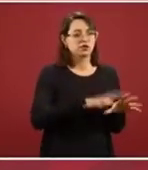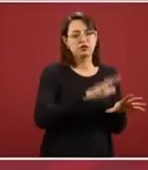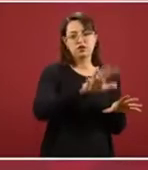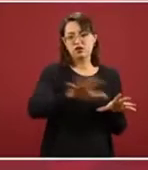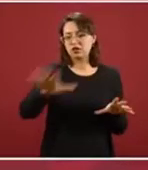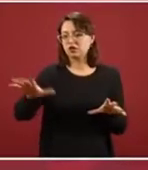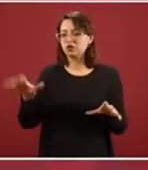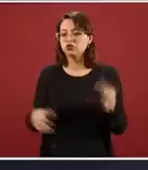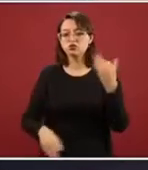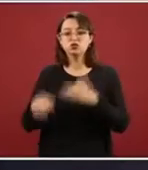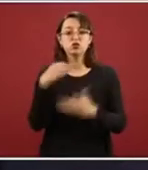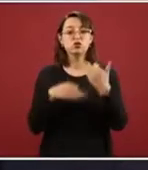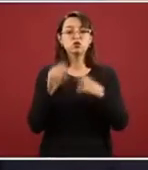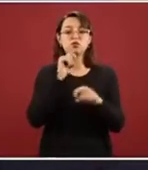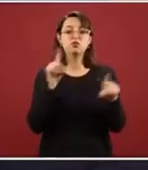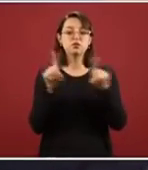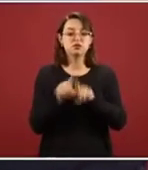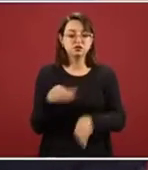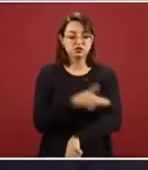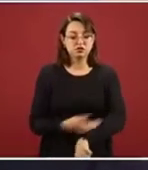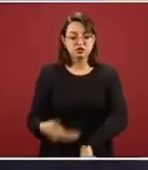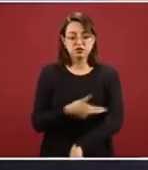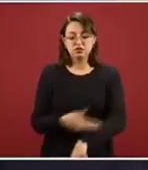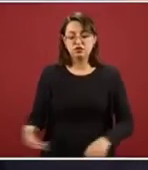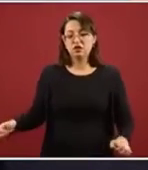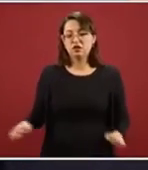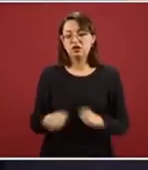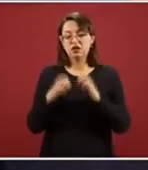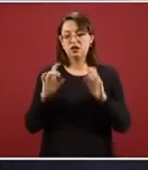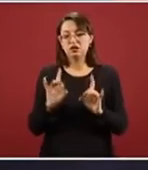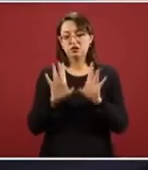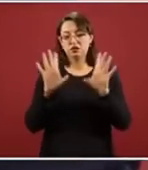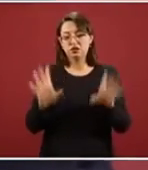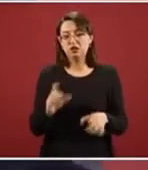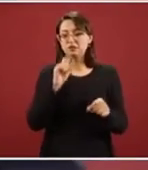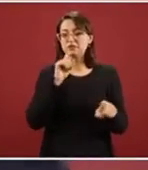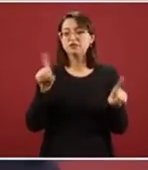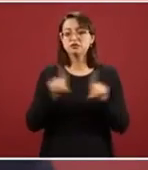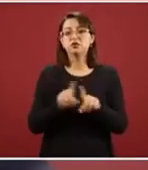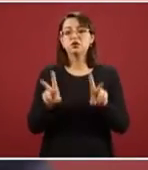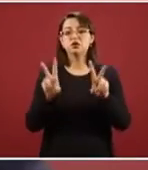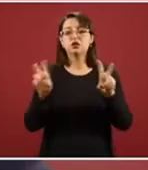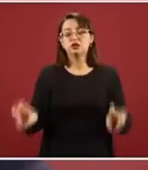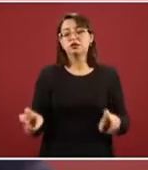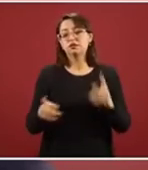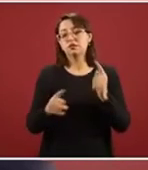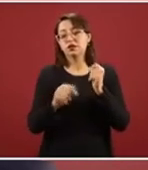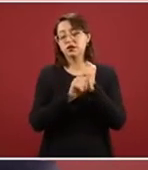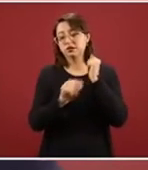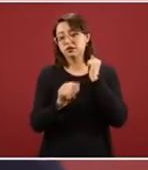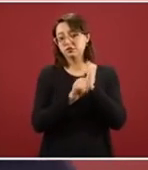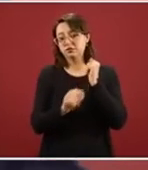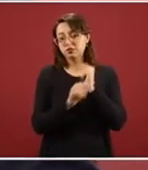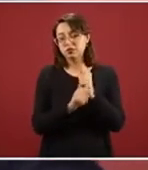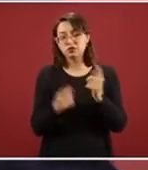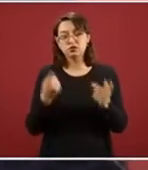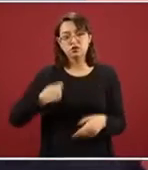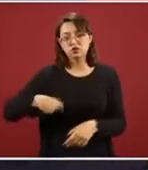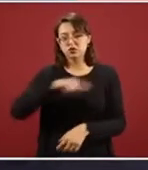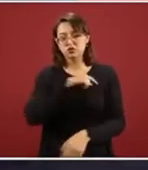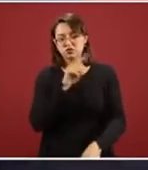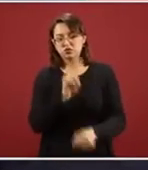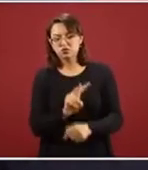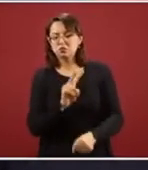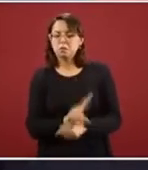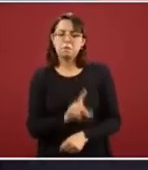gestión de esas emergencias en el sitio. Lo mismo para el caso del autotransporte. No participamos de manera regulatoria,